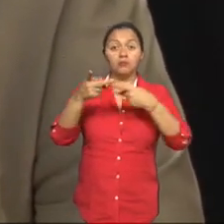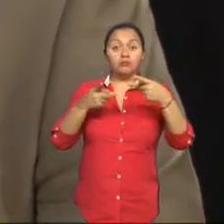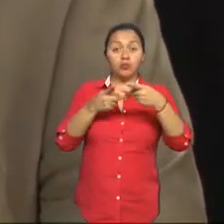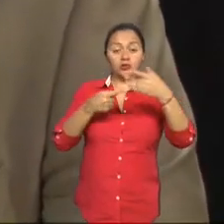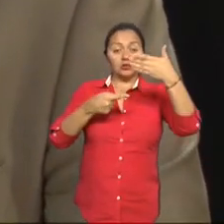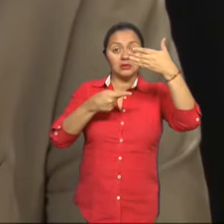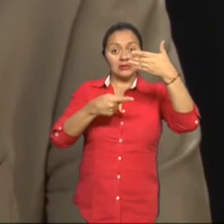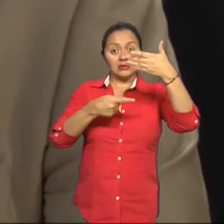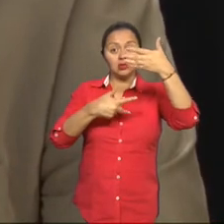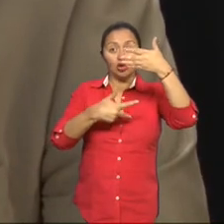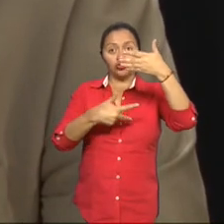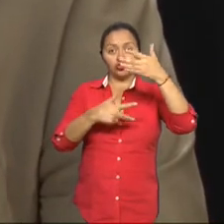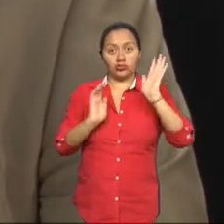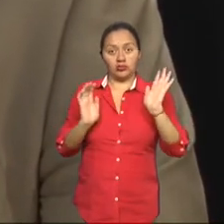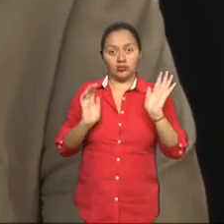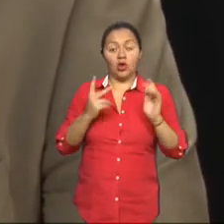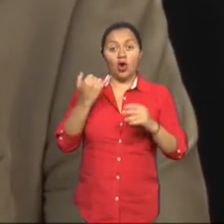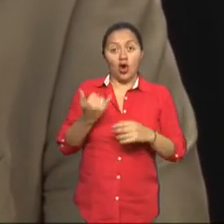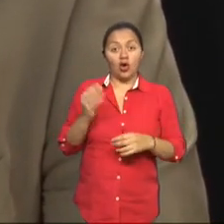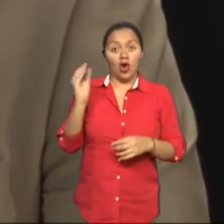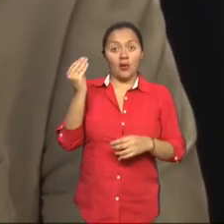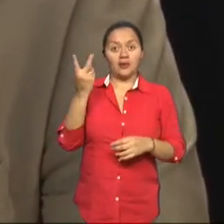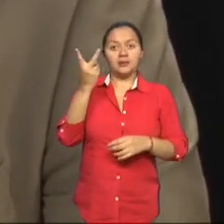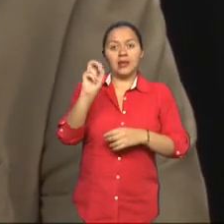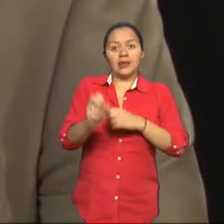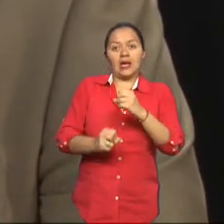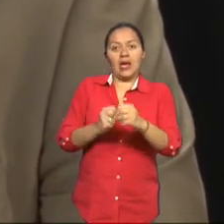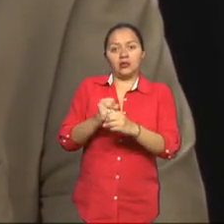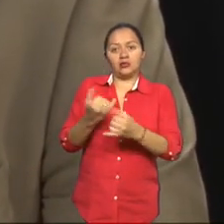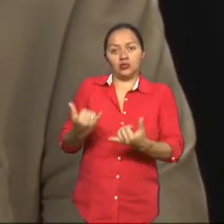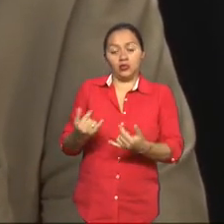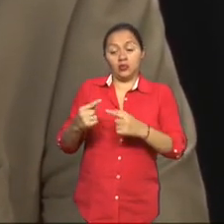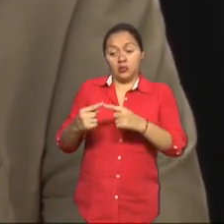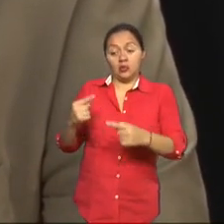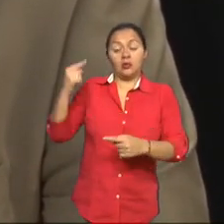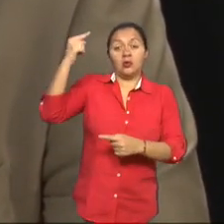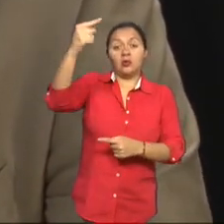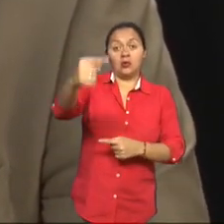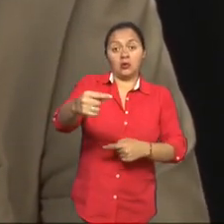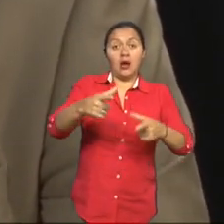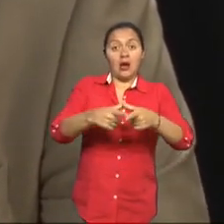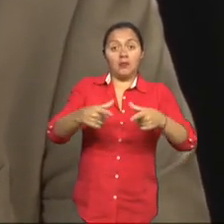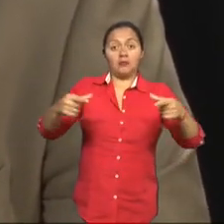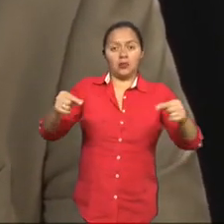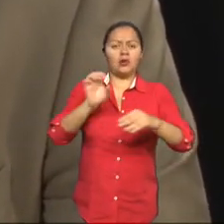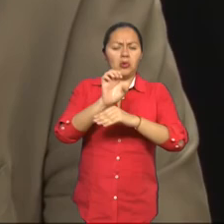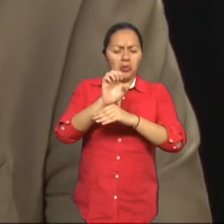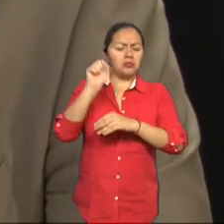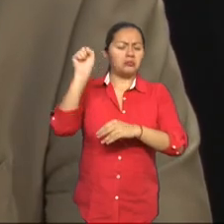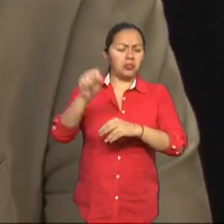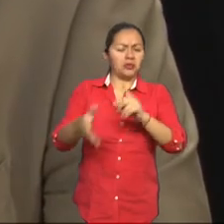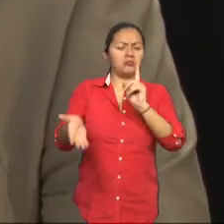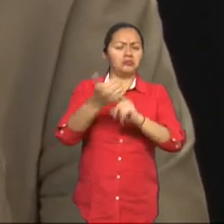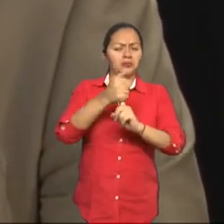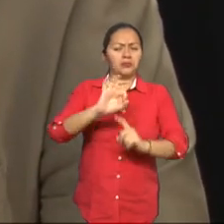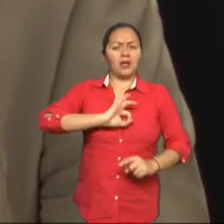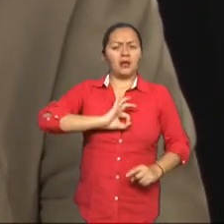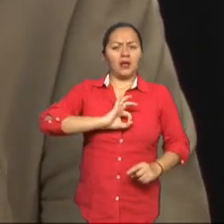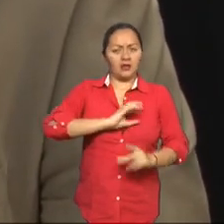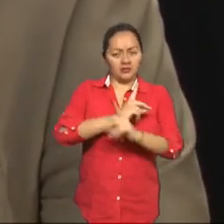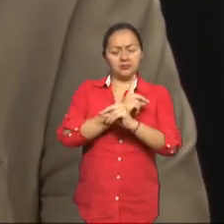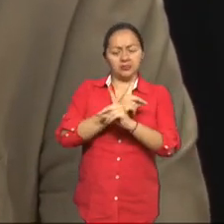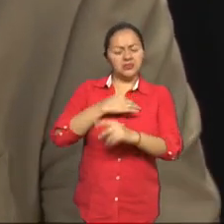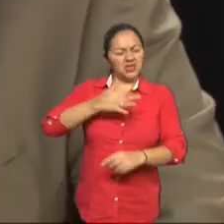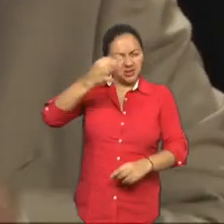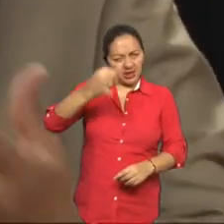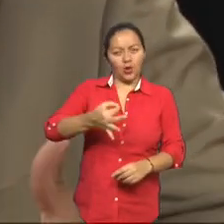Esos jóvenes tienen hoy en día 20 años de edad. Nosotros sabemos que para Tokio 2020 Ecuador va a dar su primera medalla paralímpica. Vamos